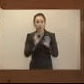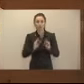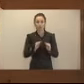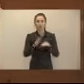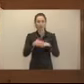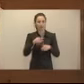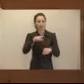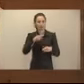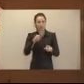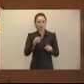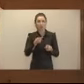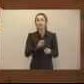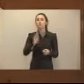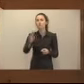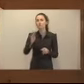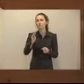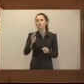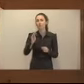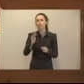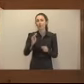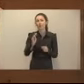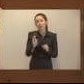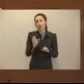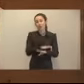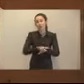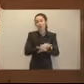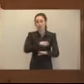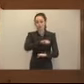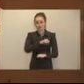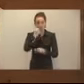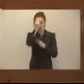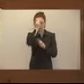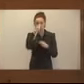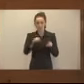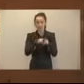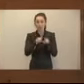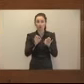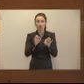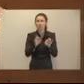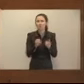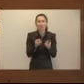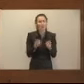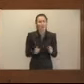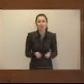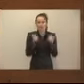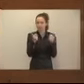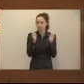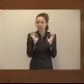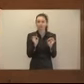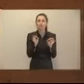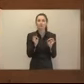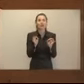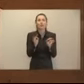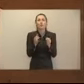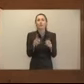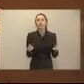apercibir al Gobierno central, penso que é como pedir perspectiva a un cego. Para máis, el contido tampouco